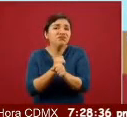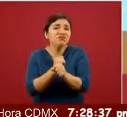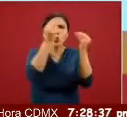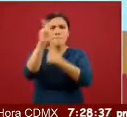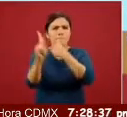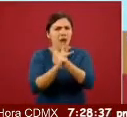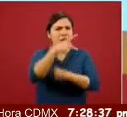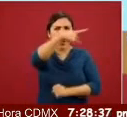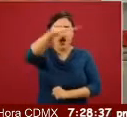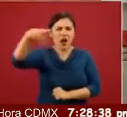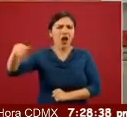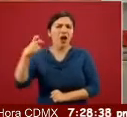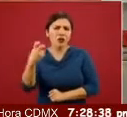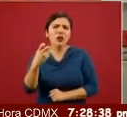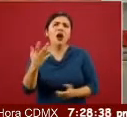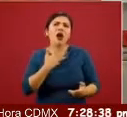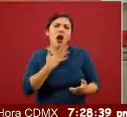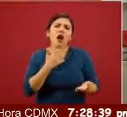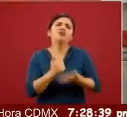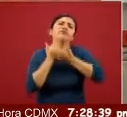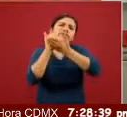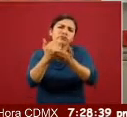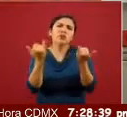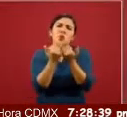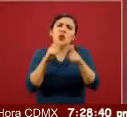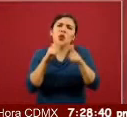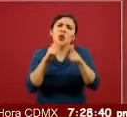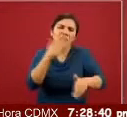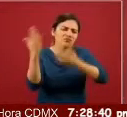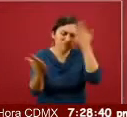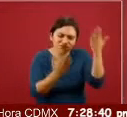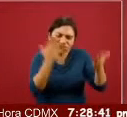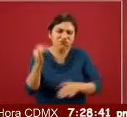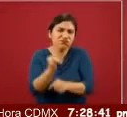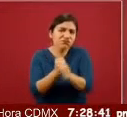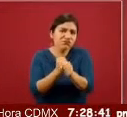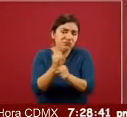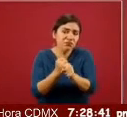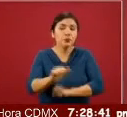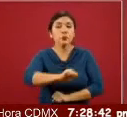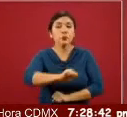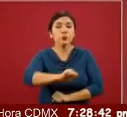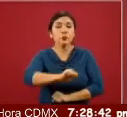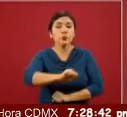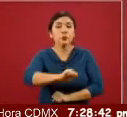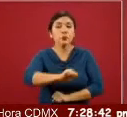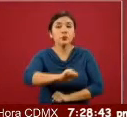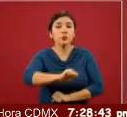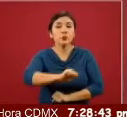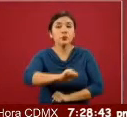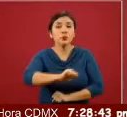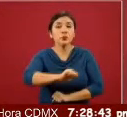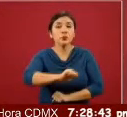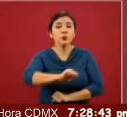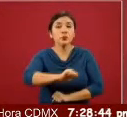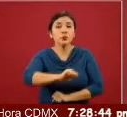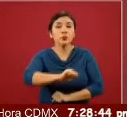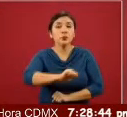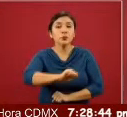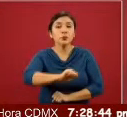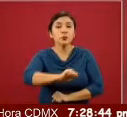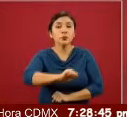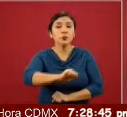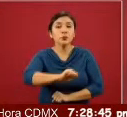estadística eventualmente estamos contribuyendo a ello. Y respecto a programas de control, como el que ahora está